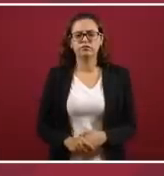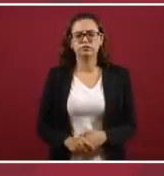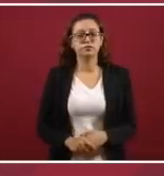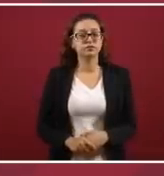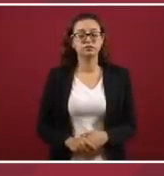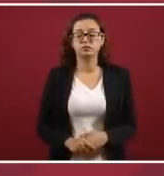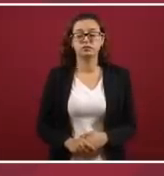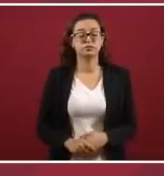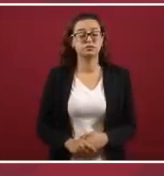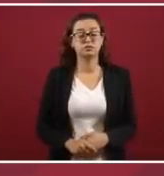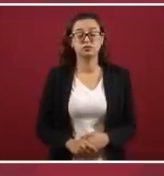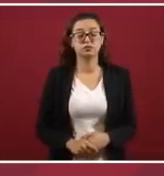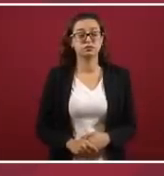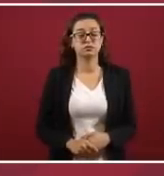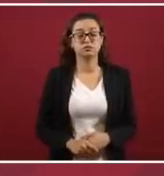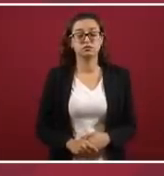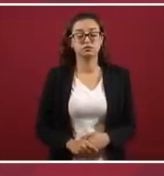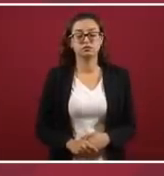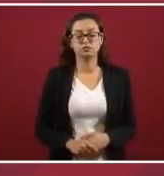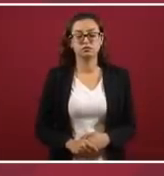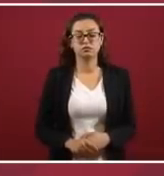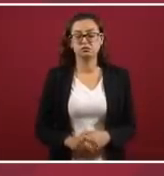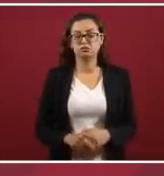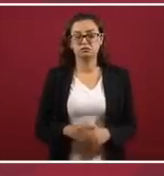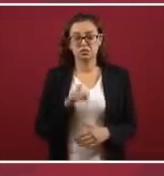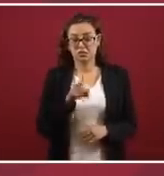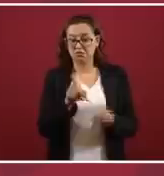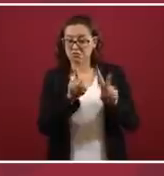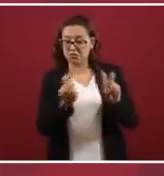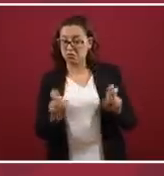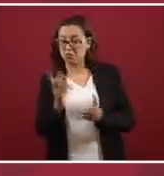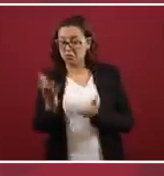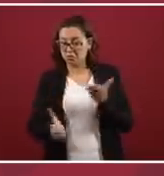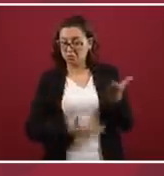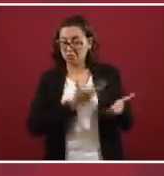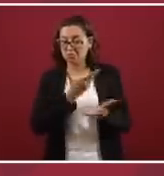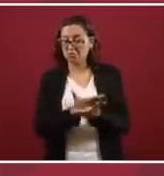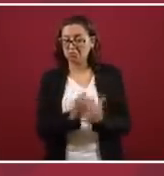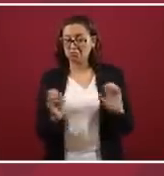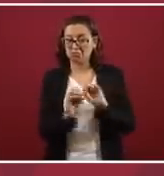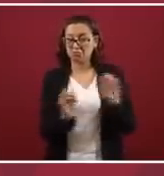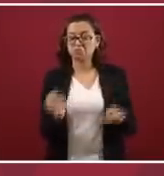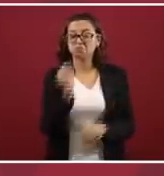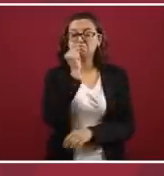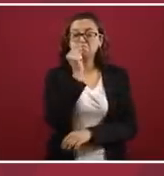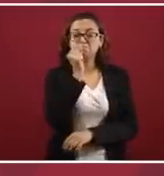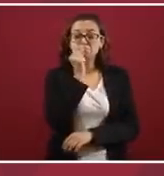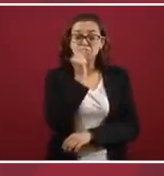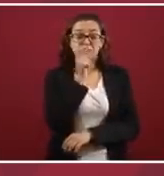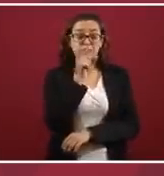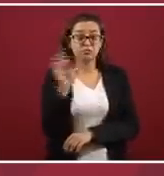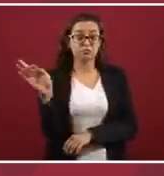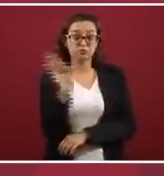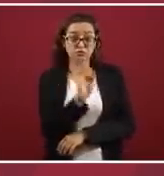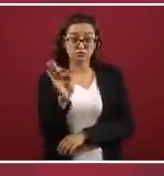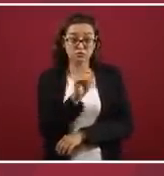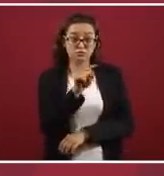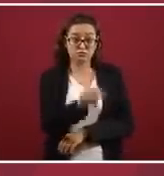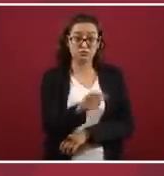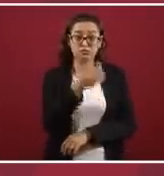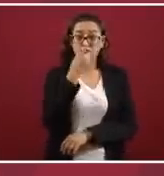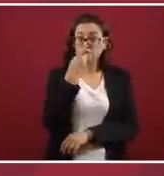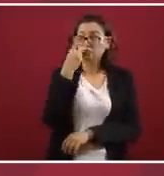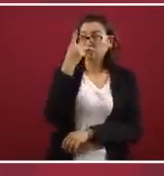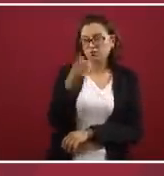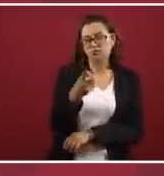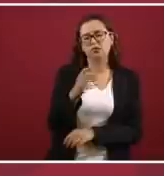No, no me han presentado Santiago, pero seguramente si ya lo dijo es que tiene el documento, no